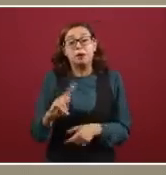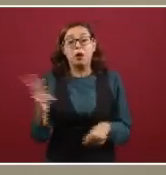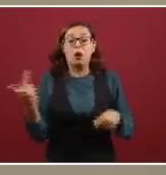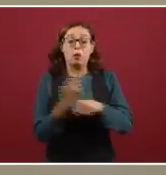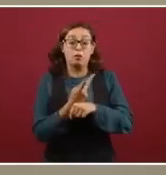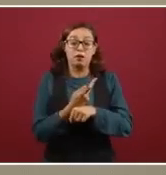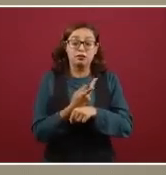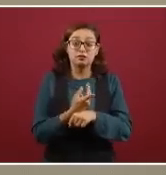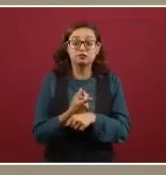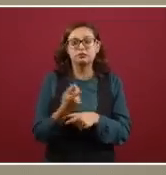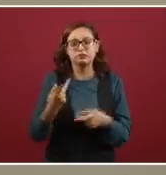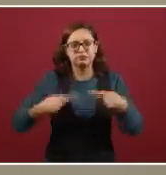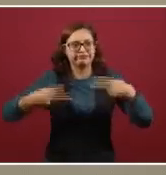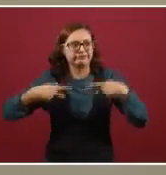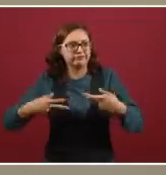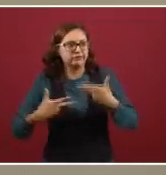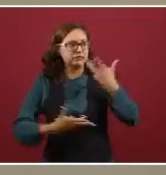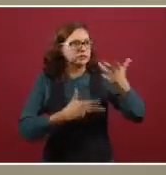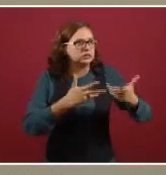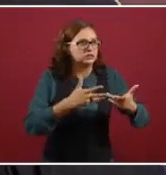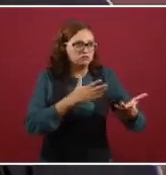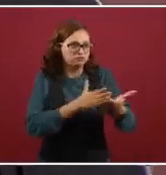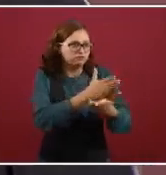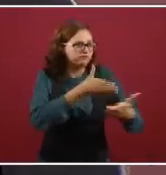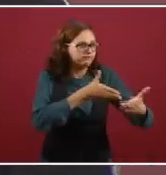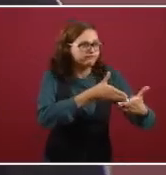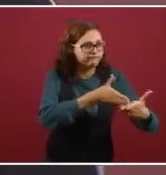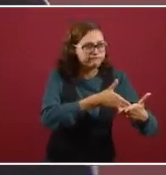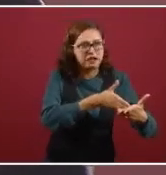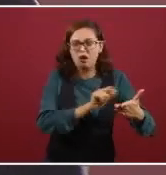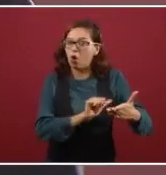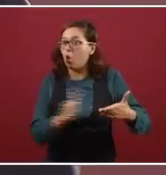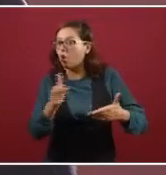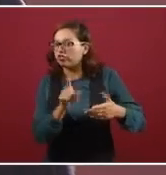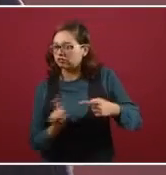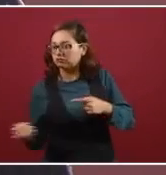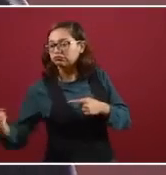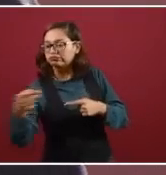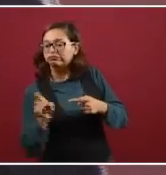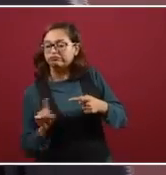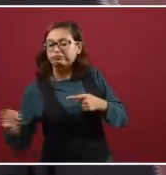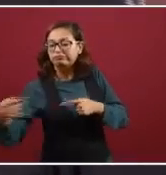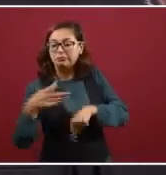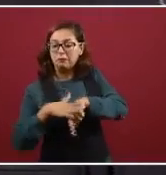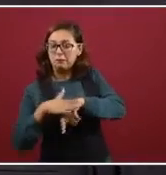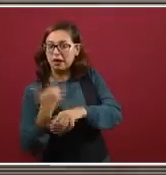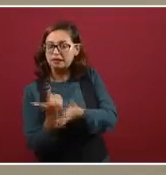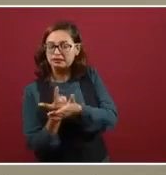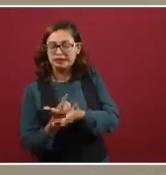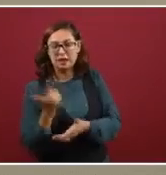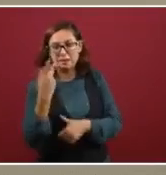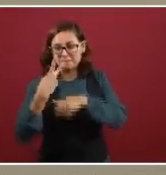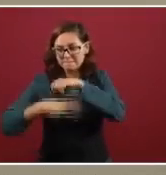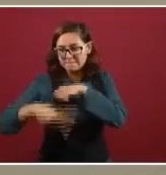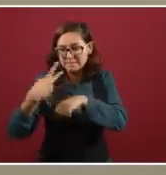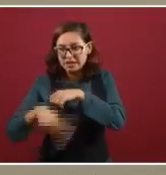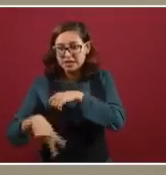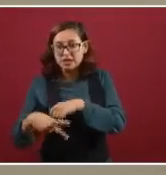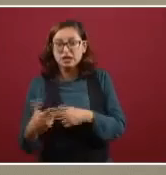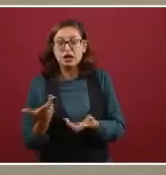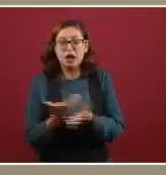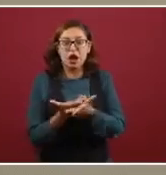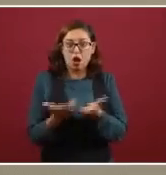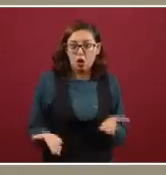elementos criminales. ¿No teme usted que sus nuevas políticas migratorias, instituidas bajo presión de Estados